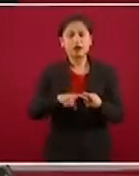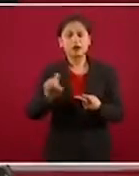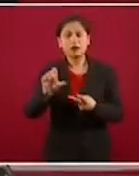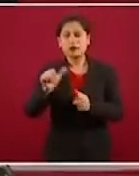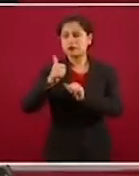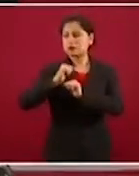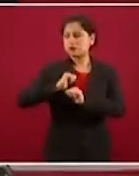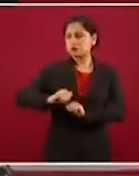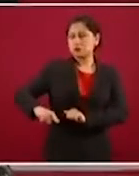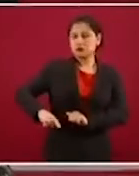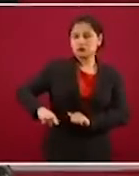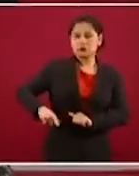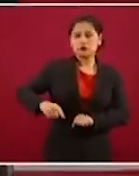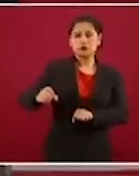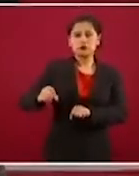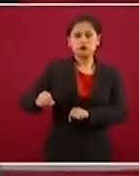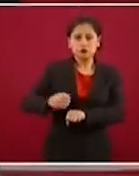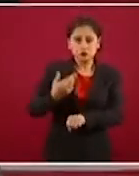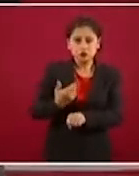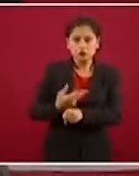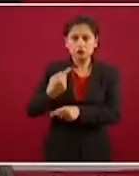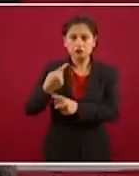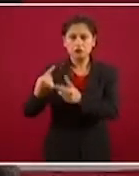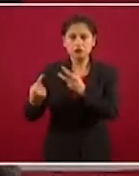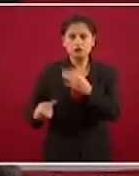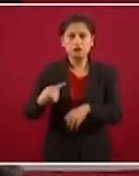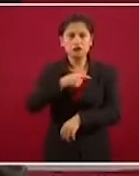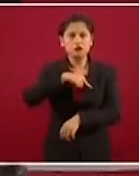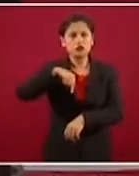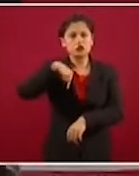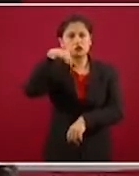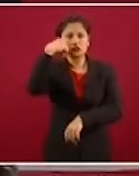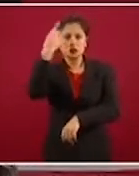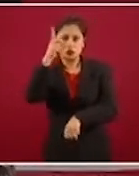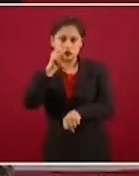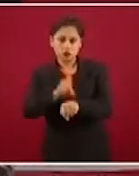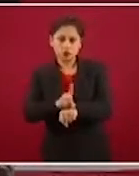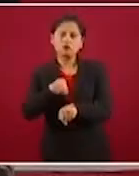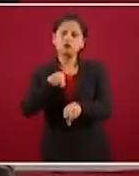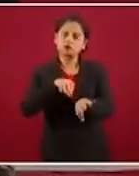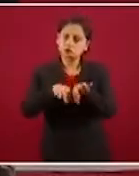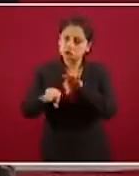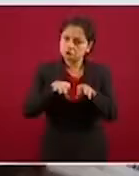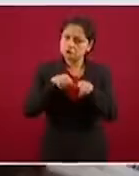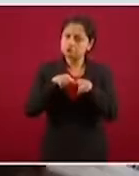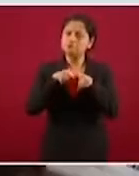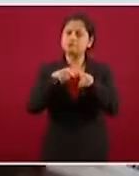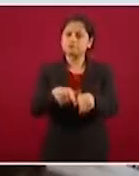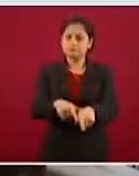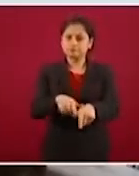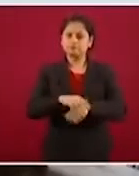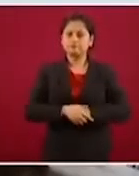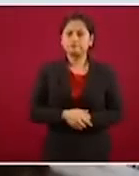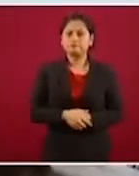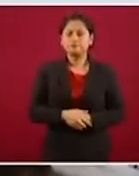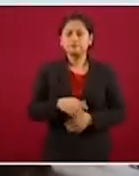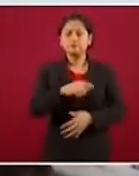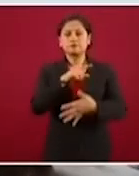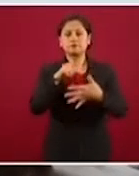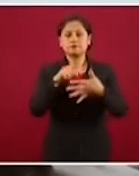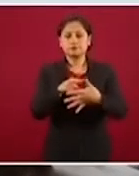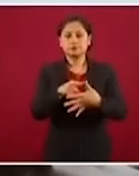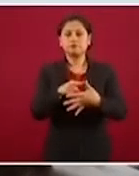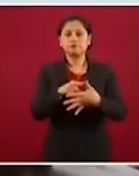aquí trabajando la siguiente media 5 una vez terminada la suspensión de